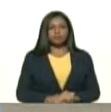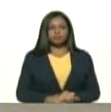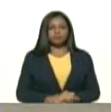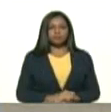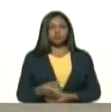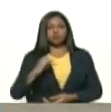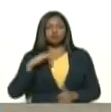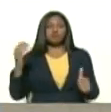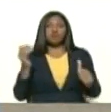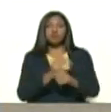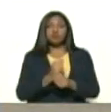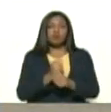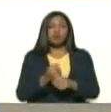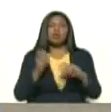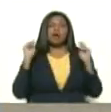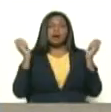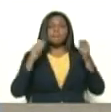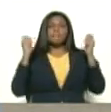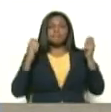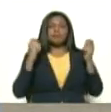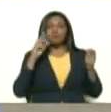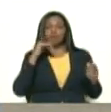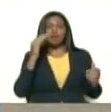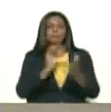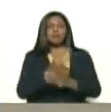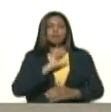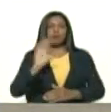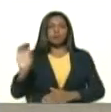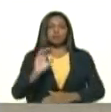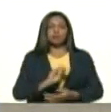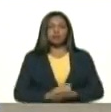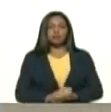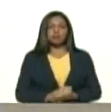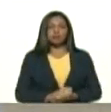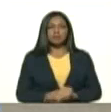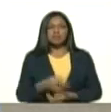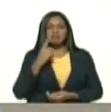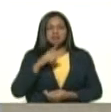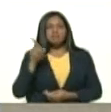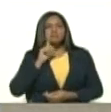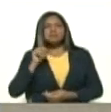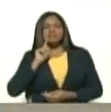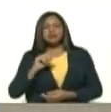Hemos detectado una campaña de los enemigos de la patria para mentir,